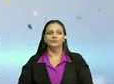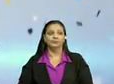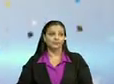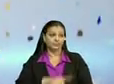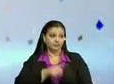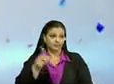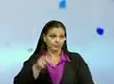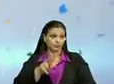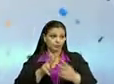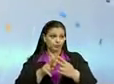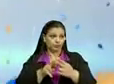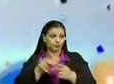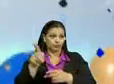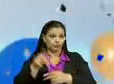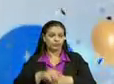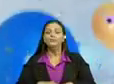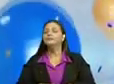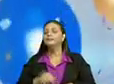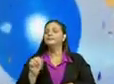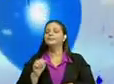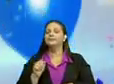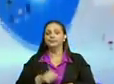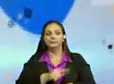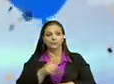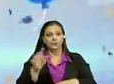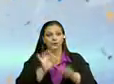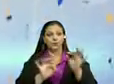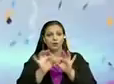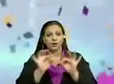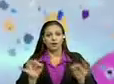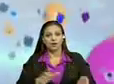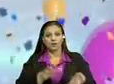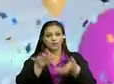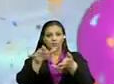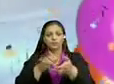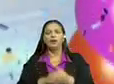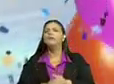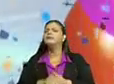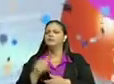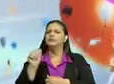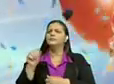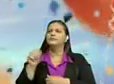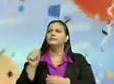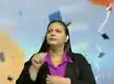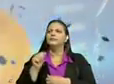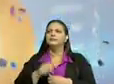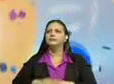regalito. Sí, sí, sí, le doy. Ah, ya, está bien. Aunque sea la torta de un tubo. Eso, tienes que llevarla.